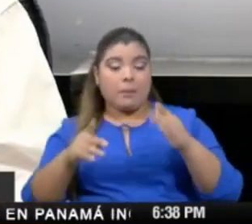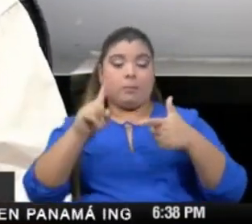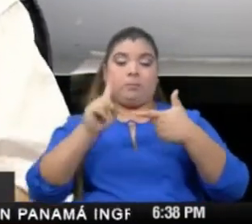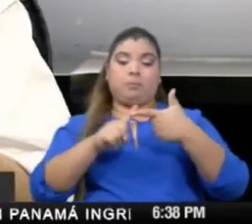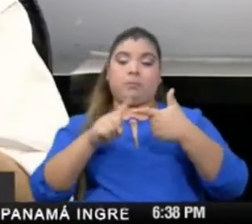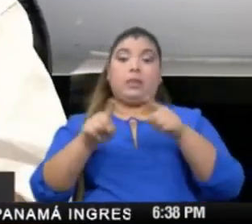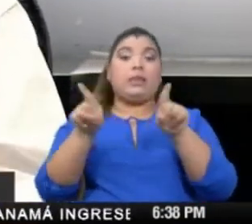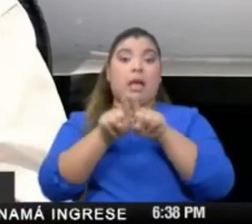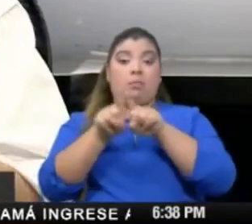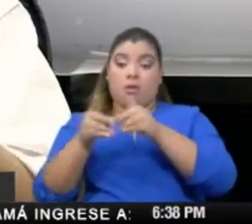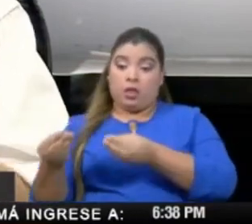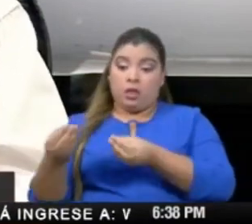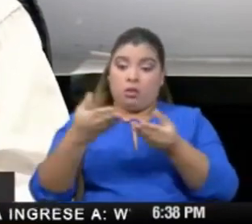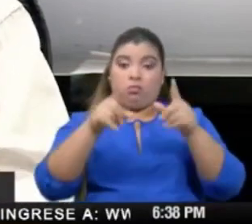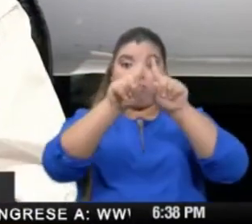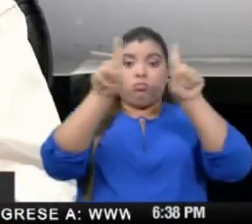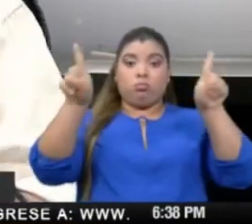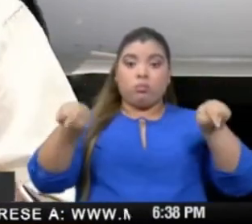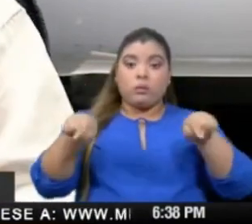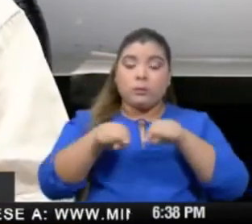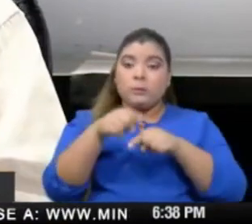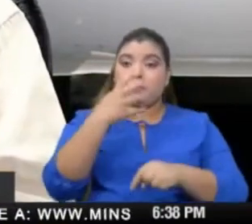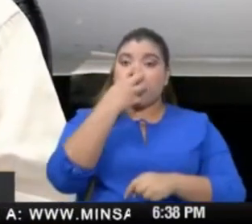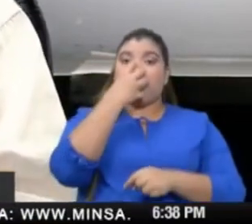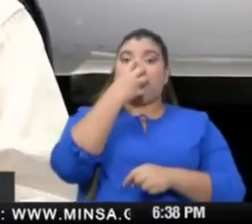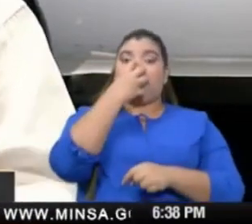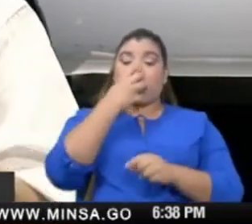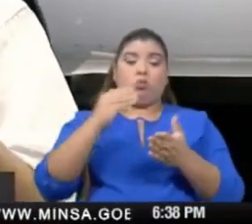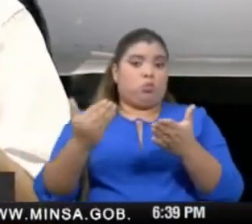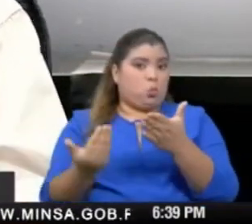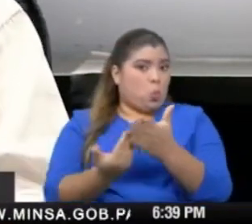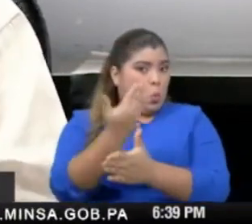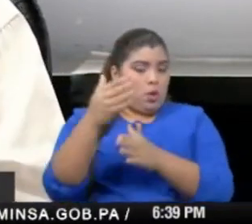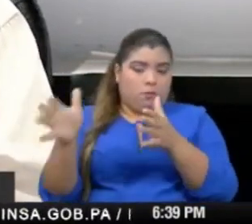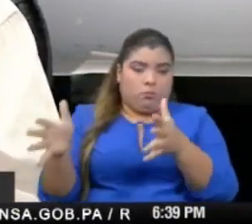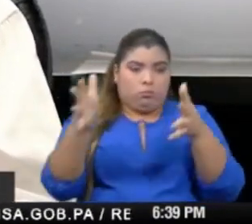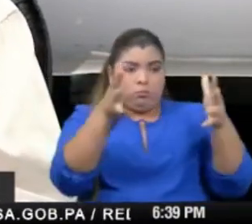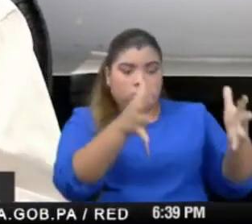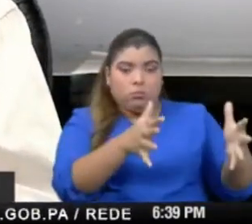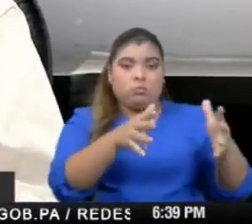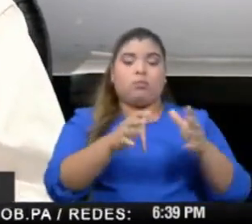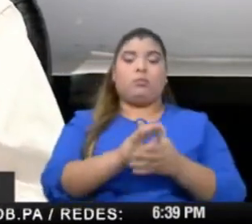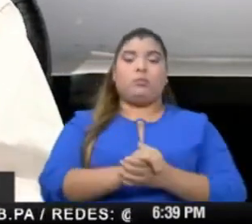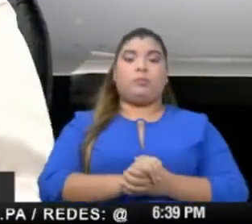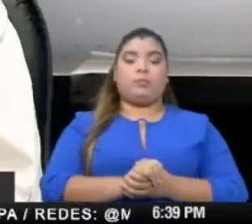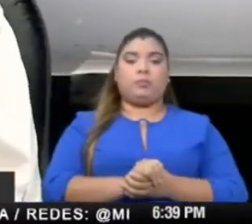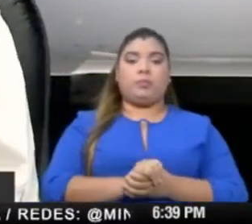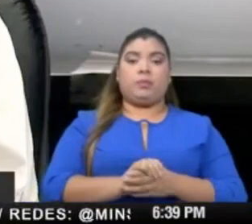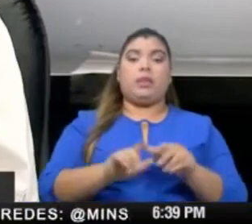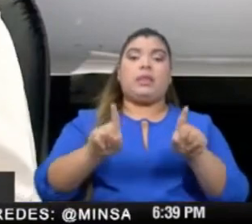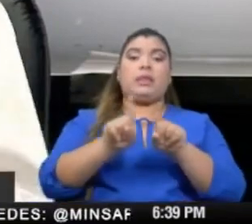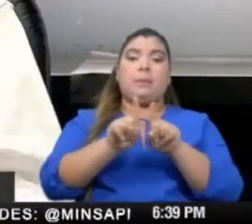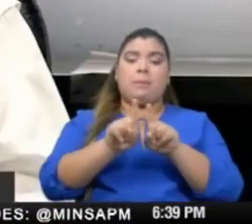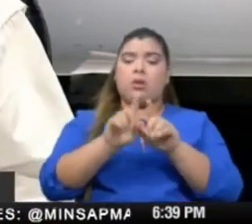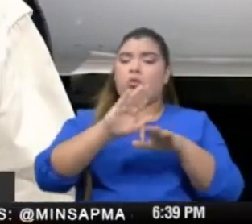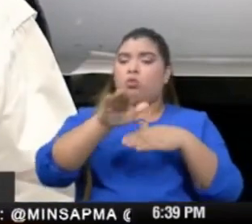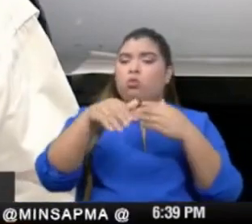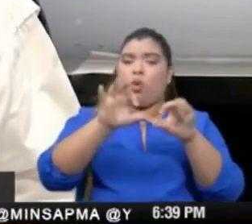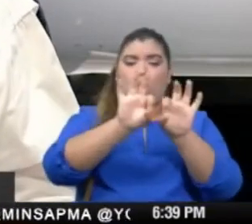ventilador mecánico completo de alta gama con todas las modalidades, su equipo de monitoreo y equipo de